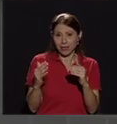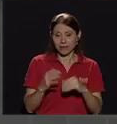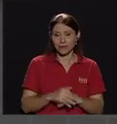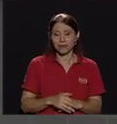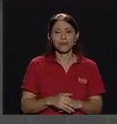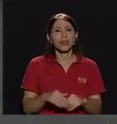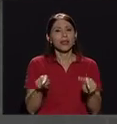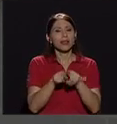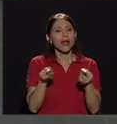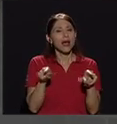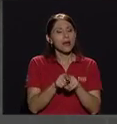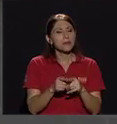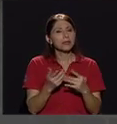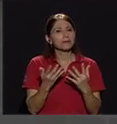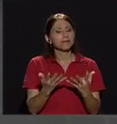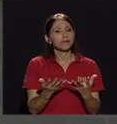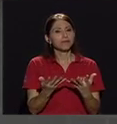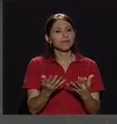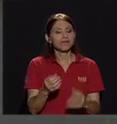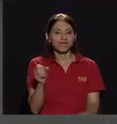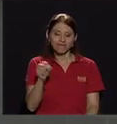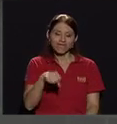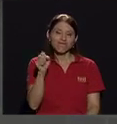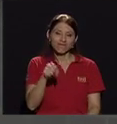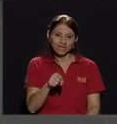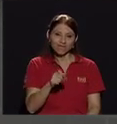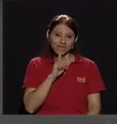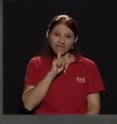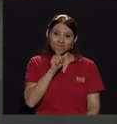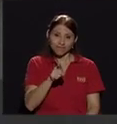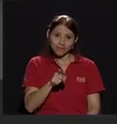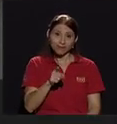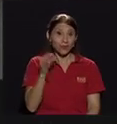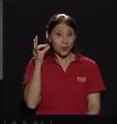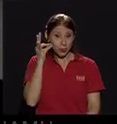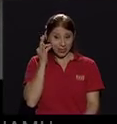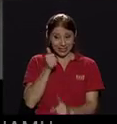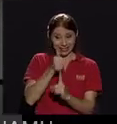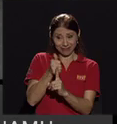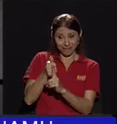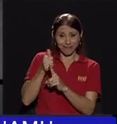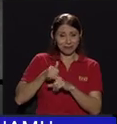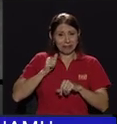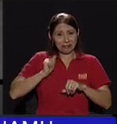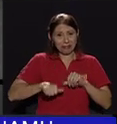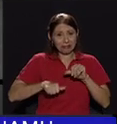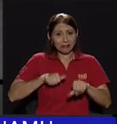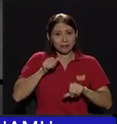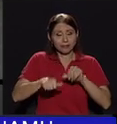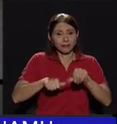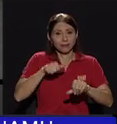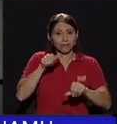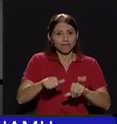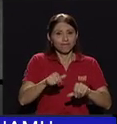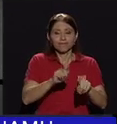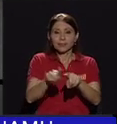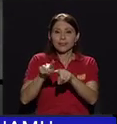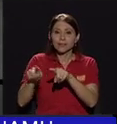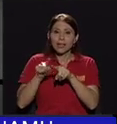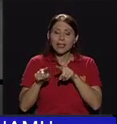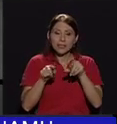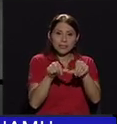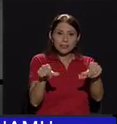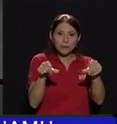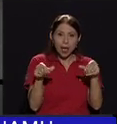yo quisiera aportar es que sí, en definitiva ha sido una lucha de las mujeres desde los distintos espacios